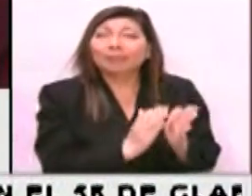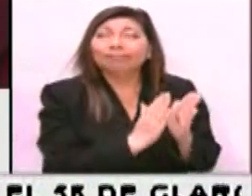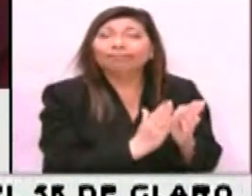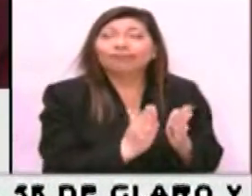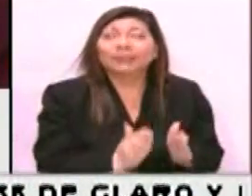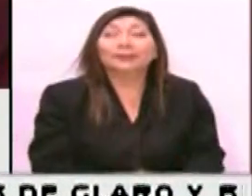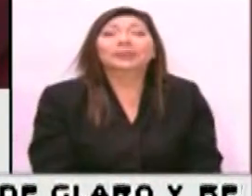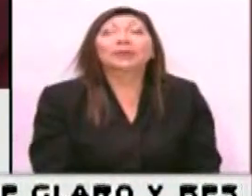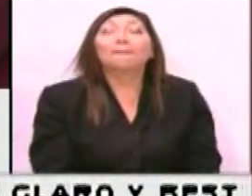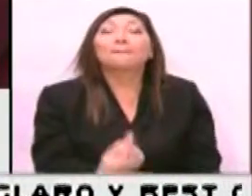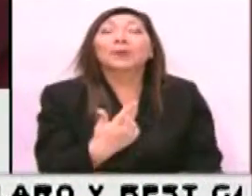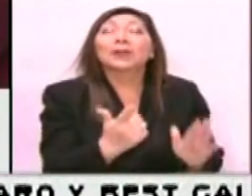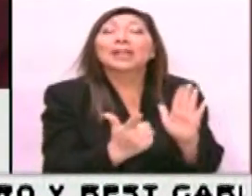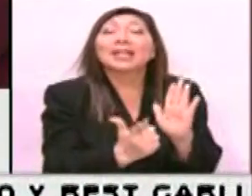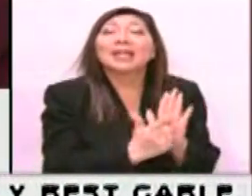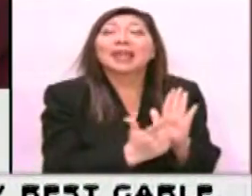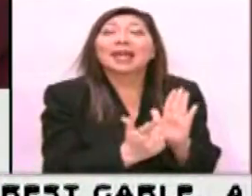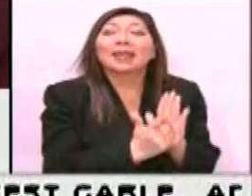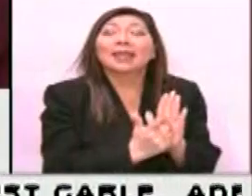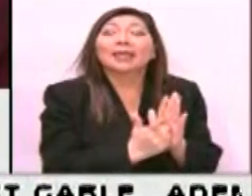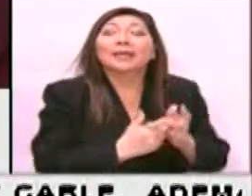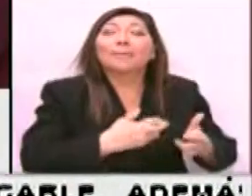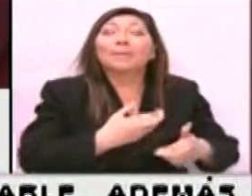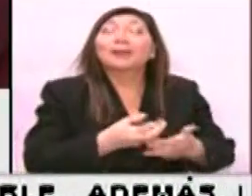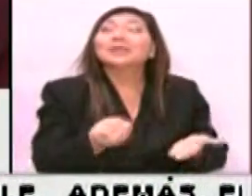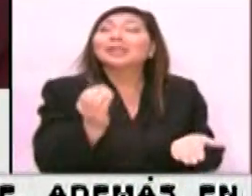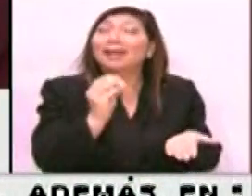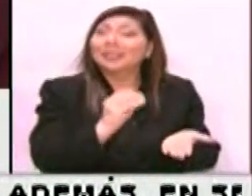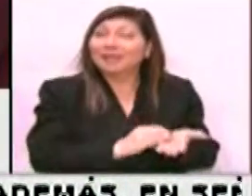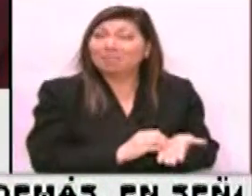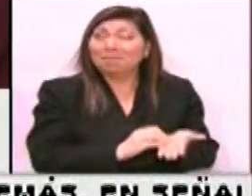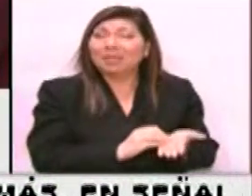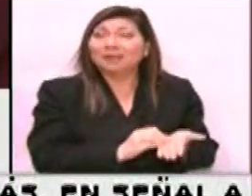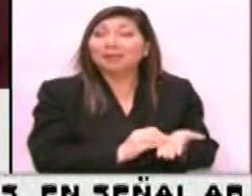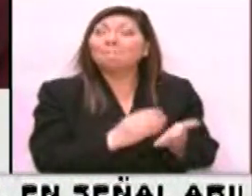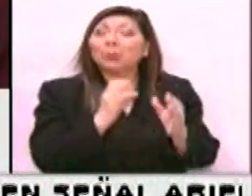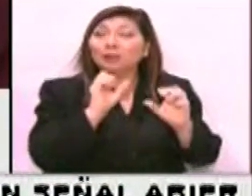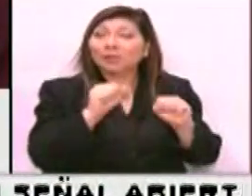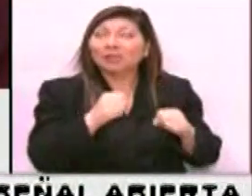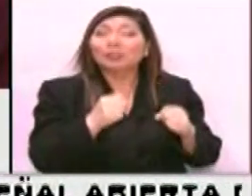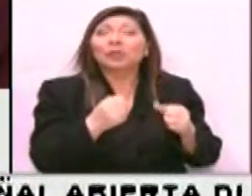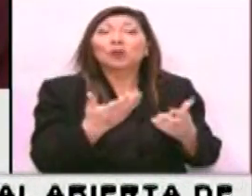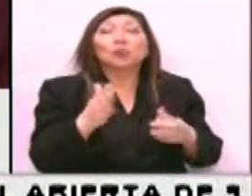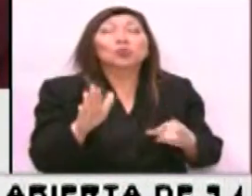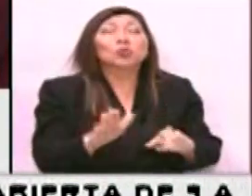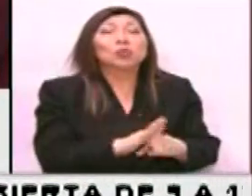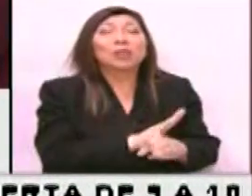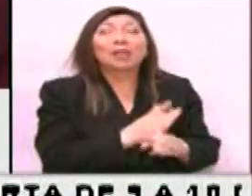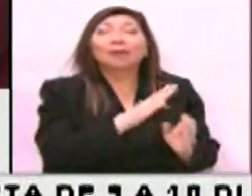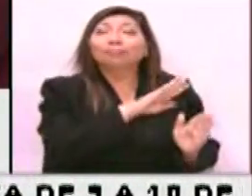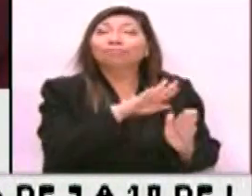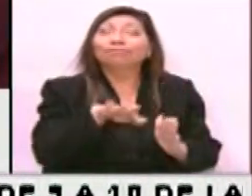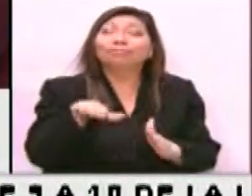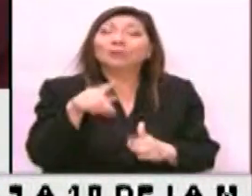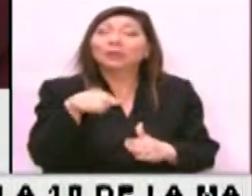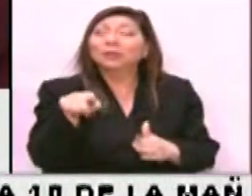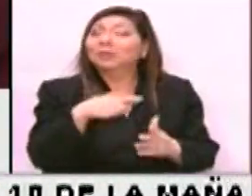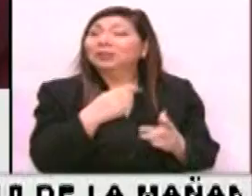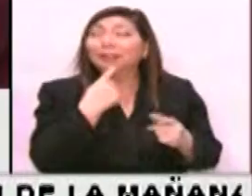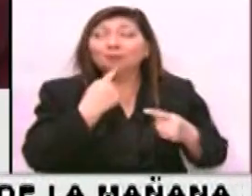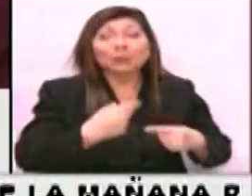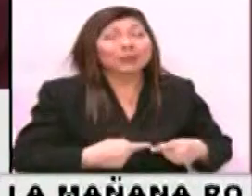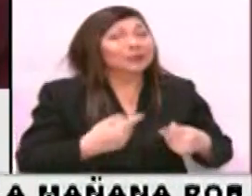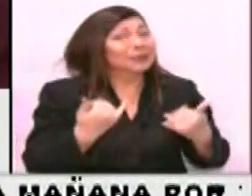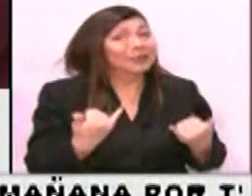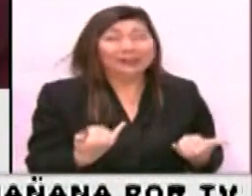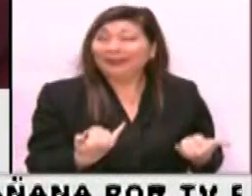predeterminado por la ley y además el debido proceso. Además, que por sí solo serían suficientes para anular todo. Pero no estamos